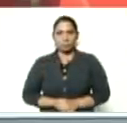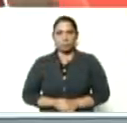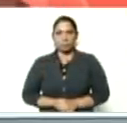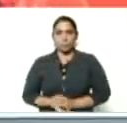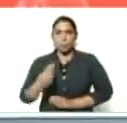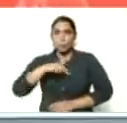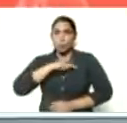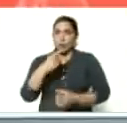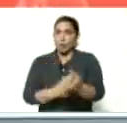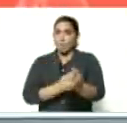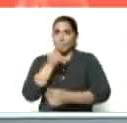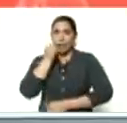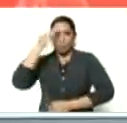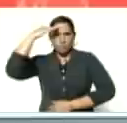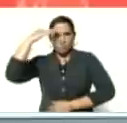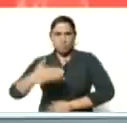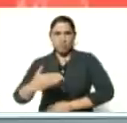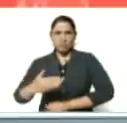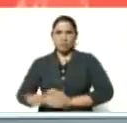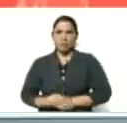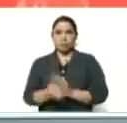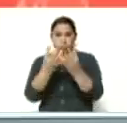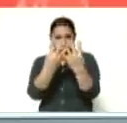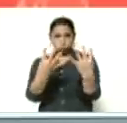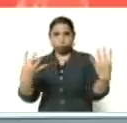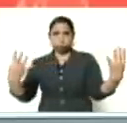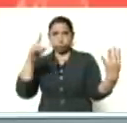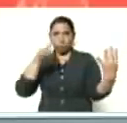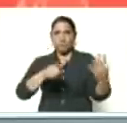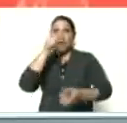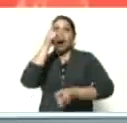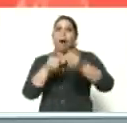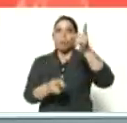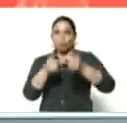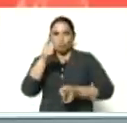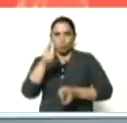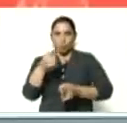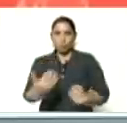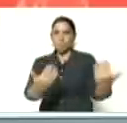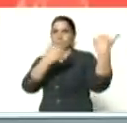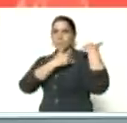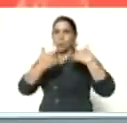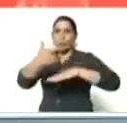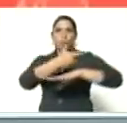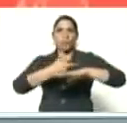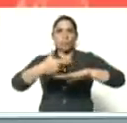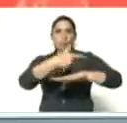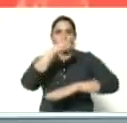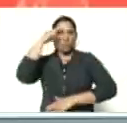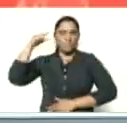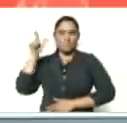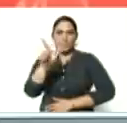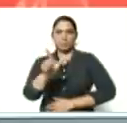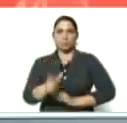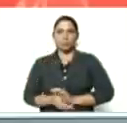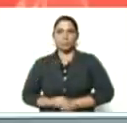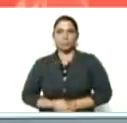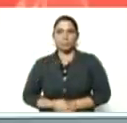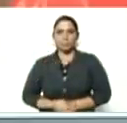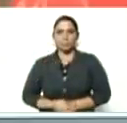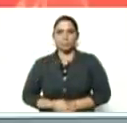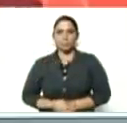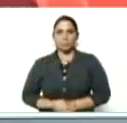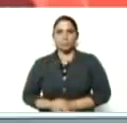nuestros hermanos militares presentes, algunos cuadros del gobierno, del partido.